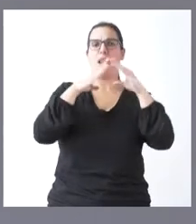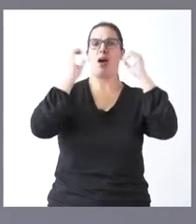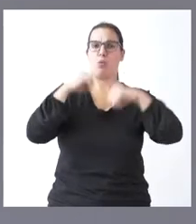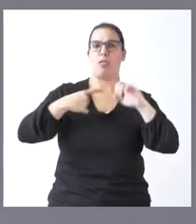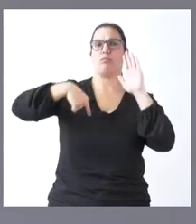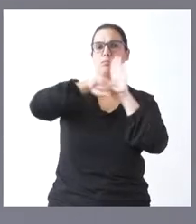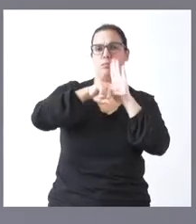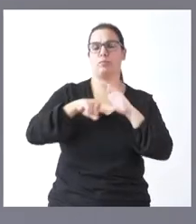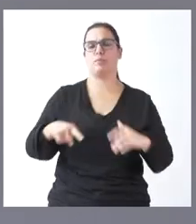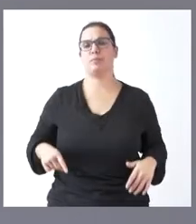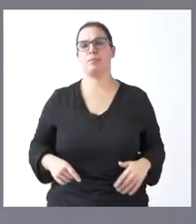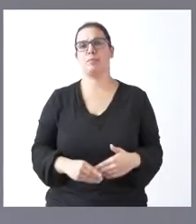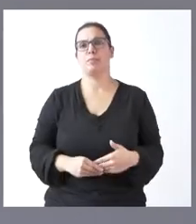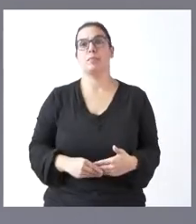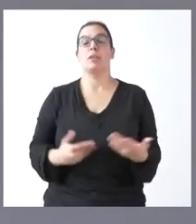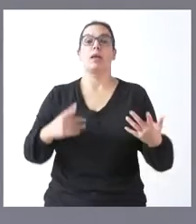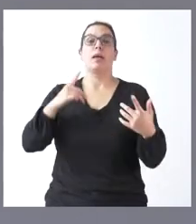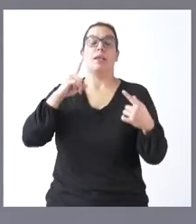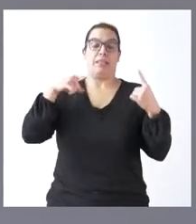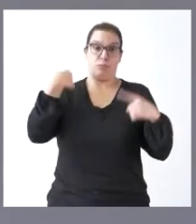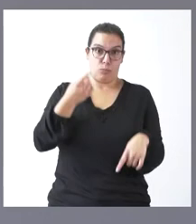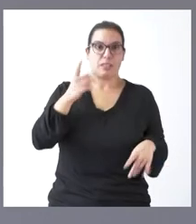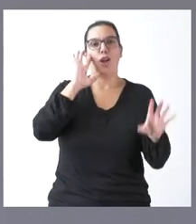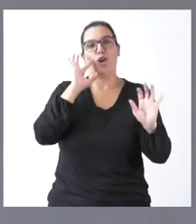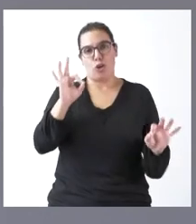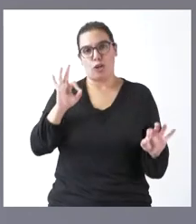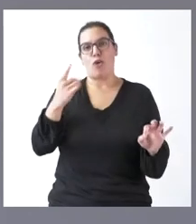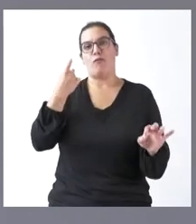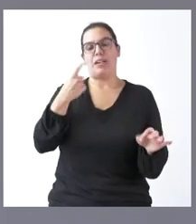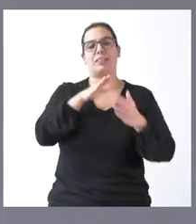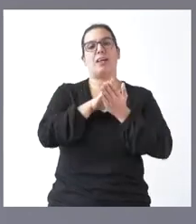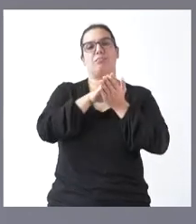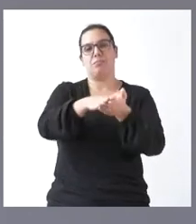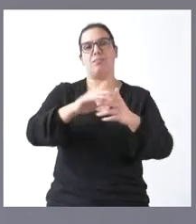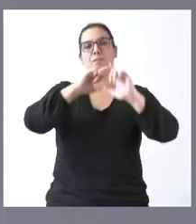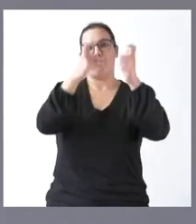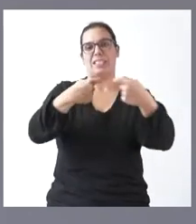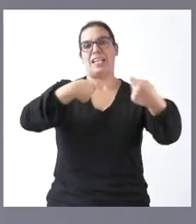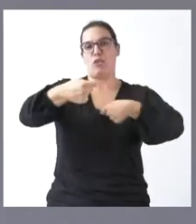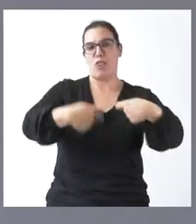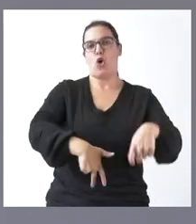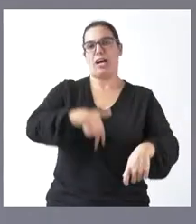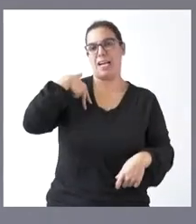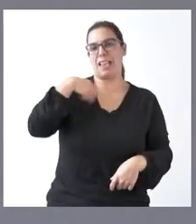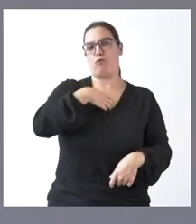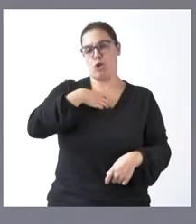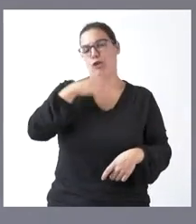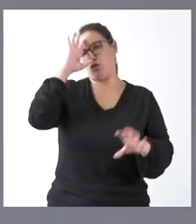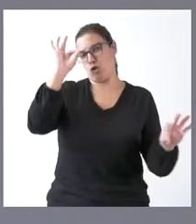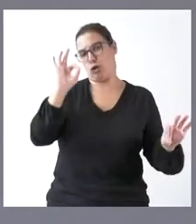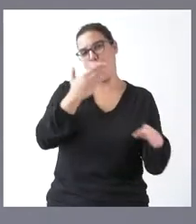social Por cierto luego pasarán como es natural por las mesas generales de negociación de los empleados públicos